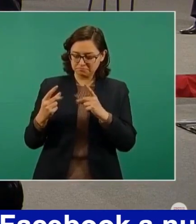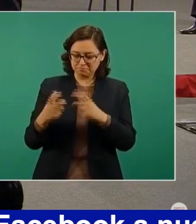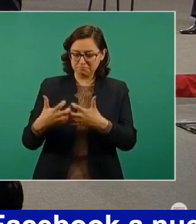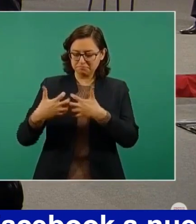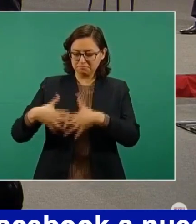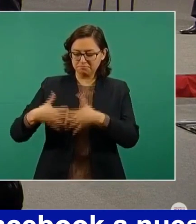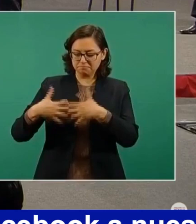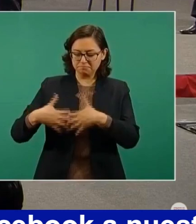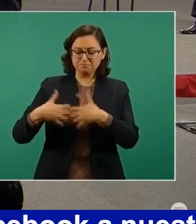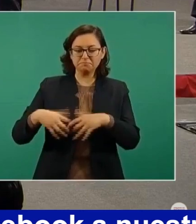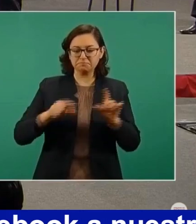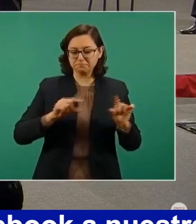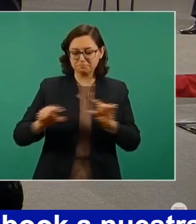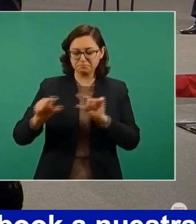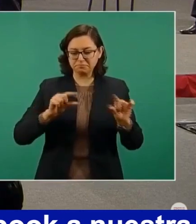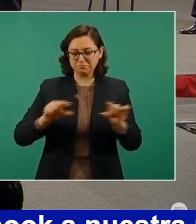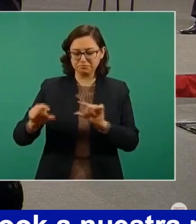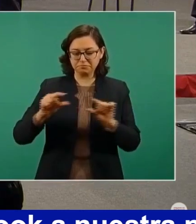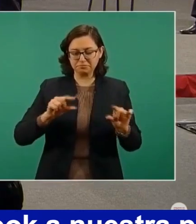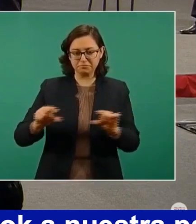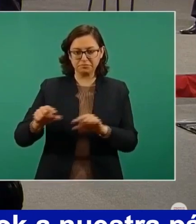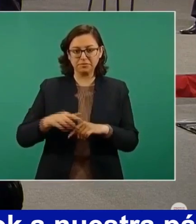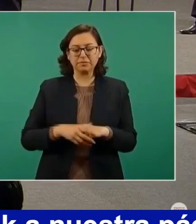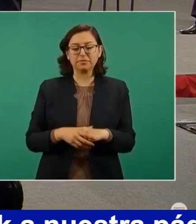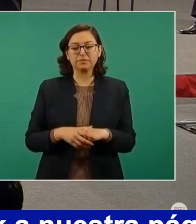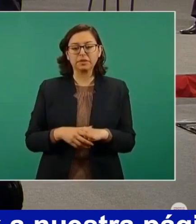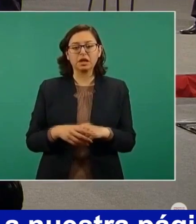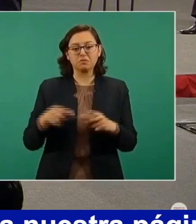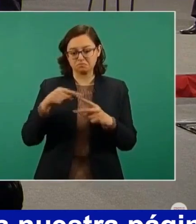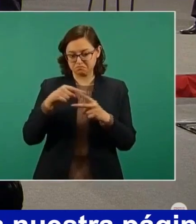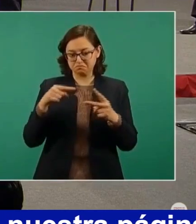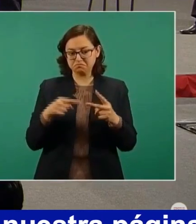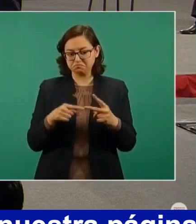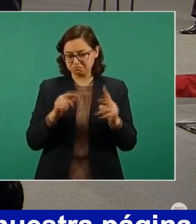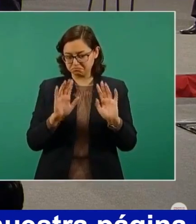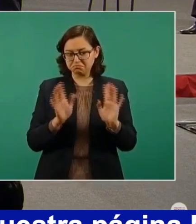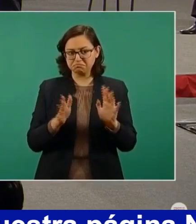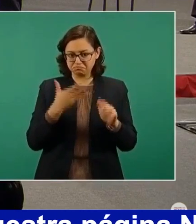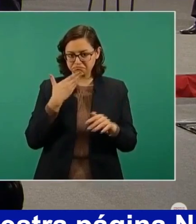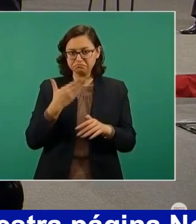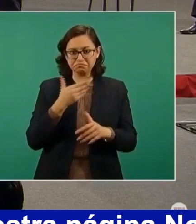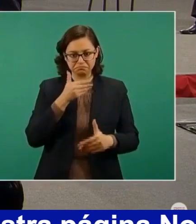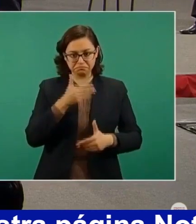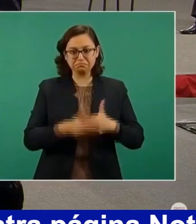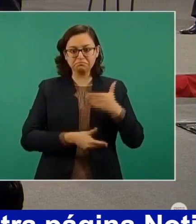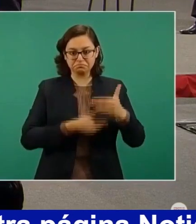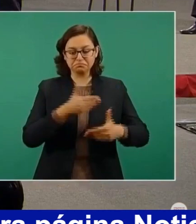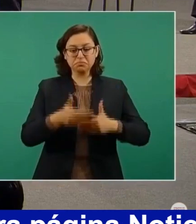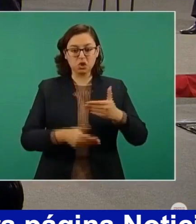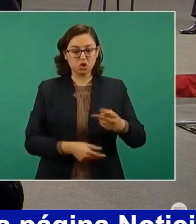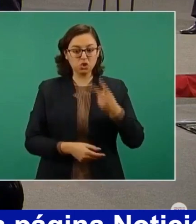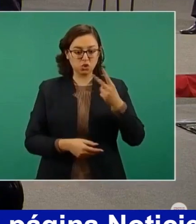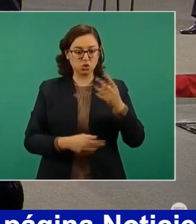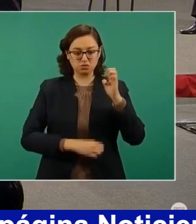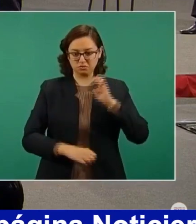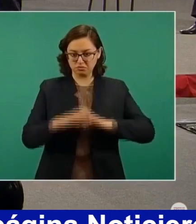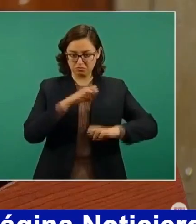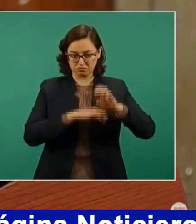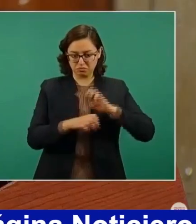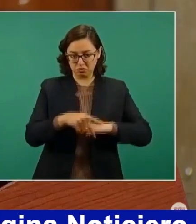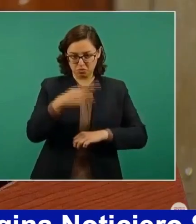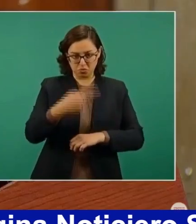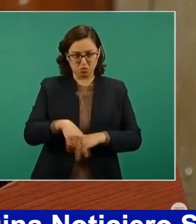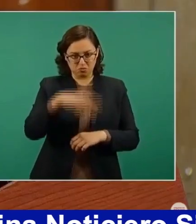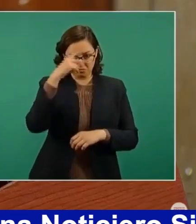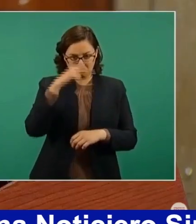su trabajo en el laboratorio Leomón. Ambos van muy bien, son dos empresas mexicanas y que tienen